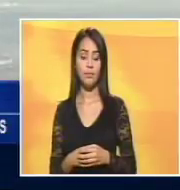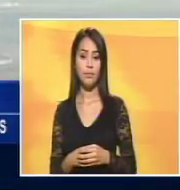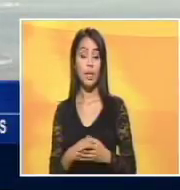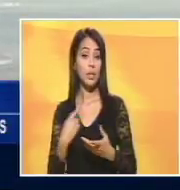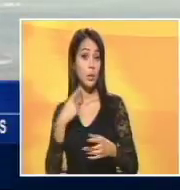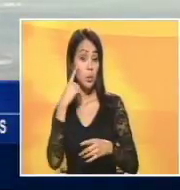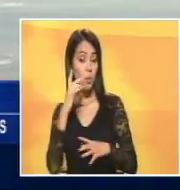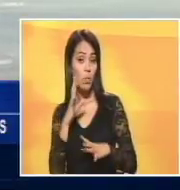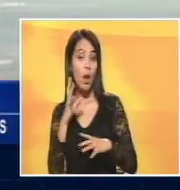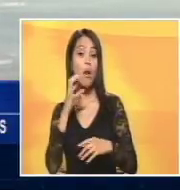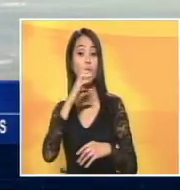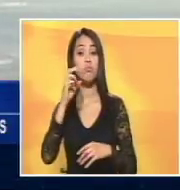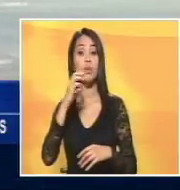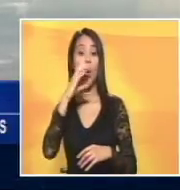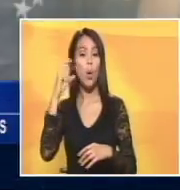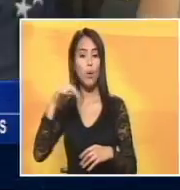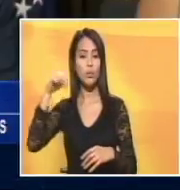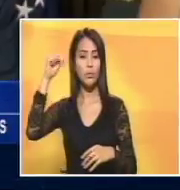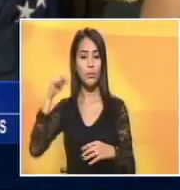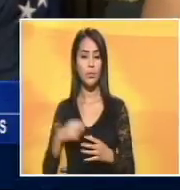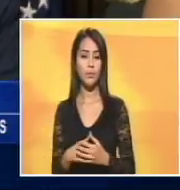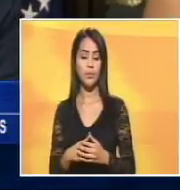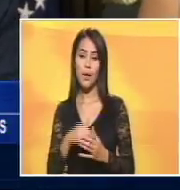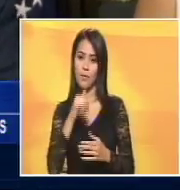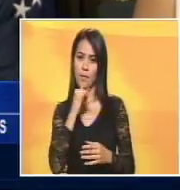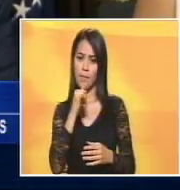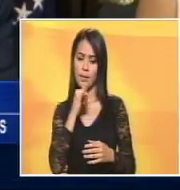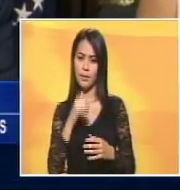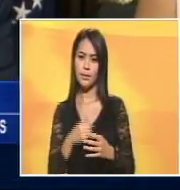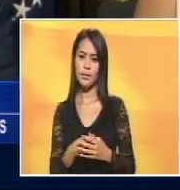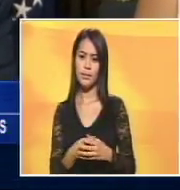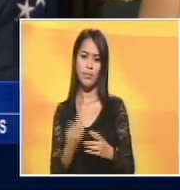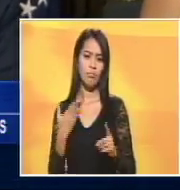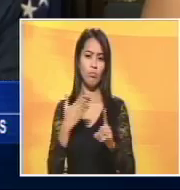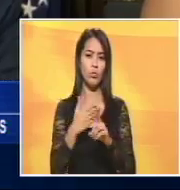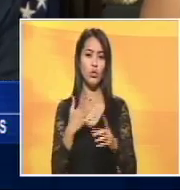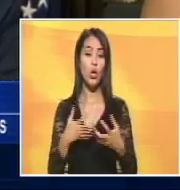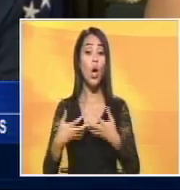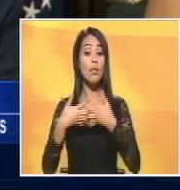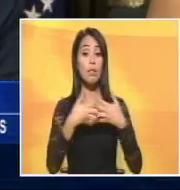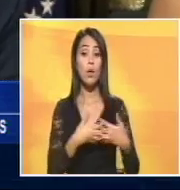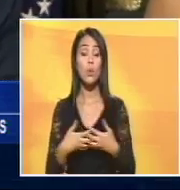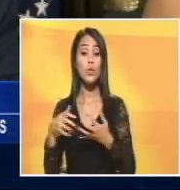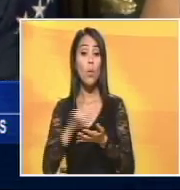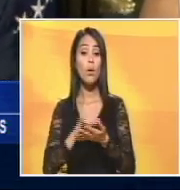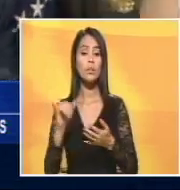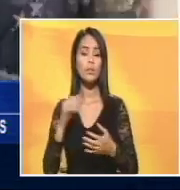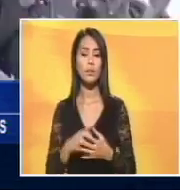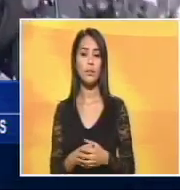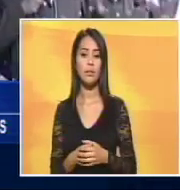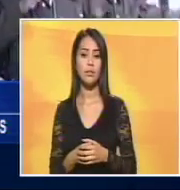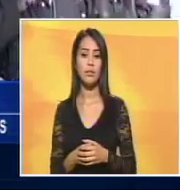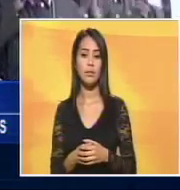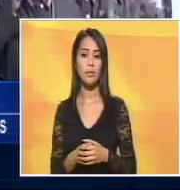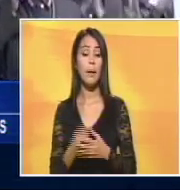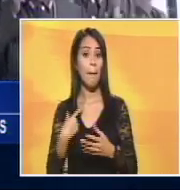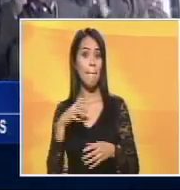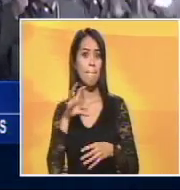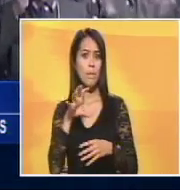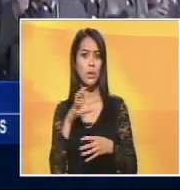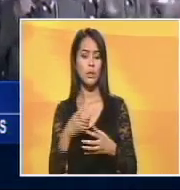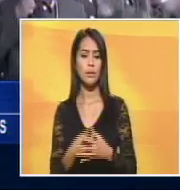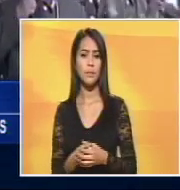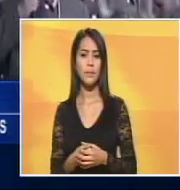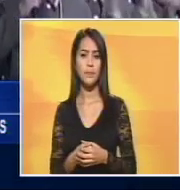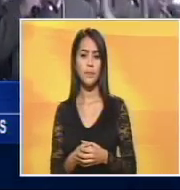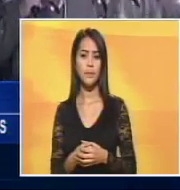la agencia norcoreana de noticias, Pyongyang acusó a Washington de provocar al país e instó a que esas